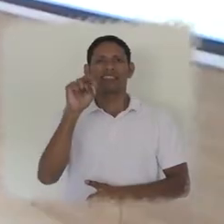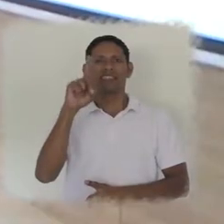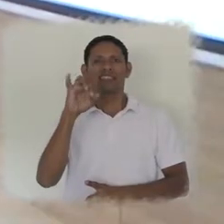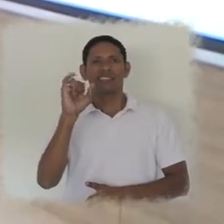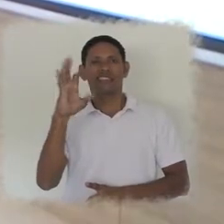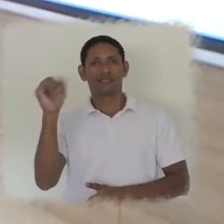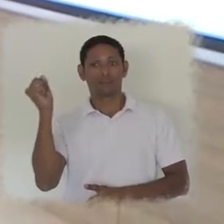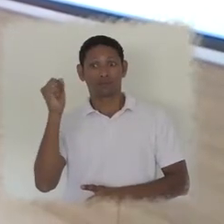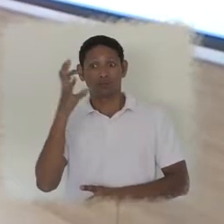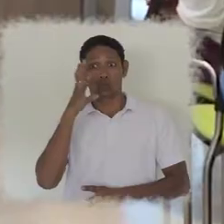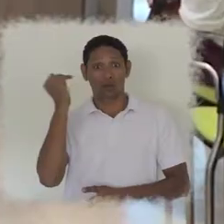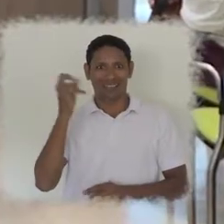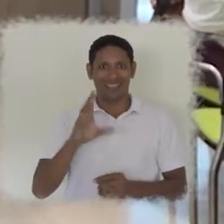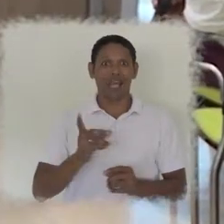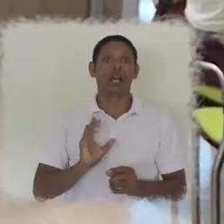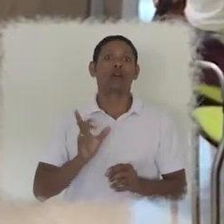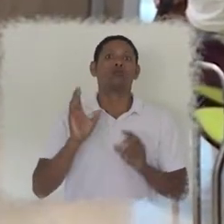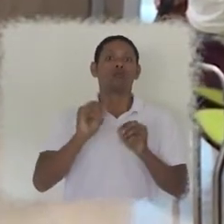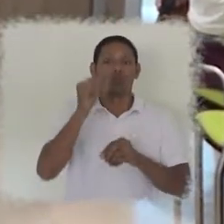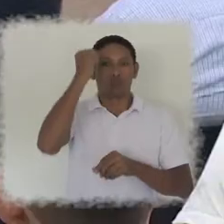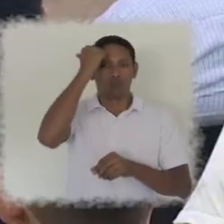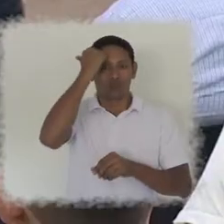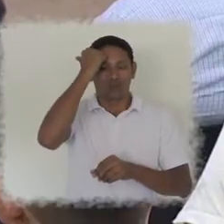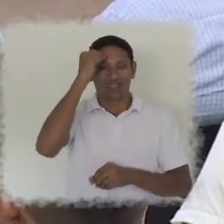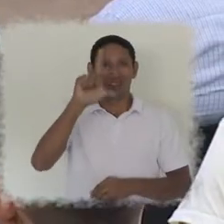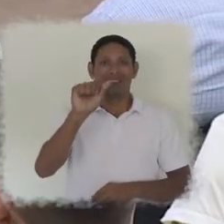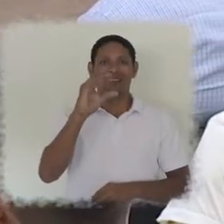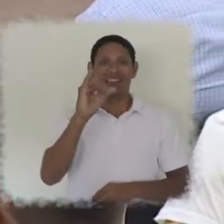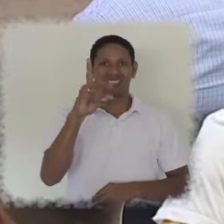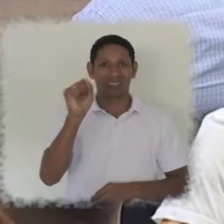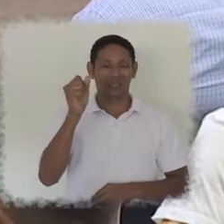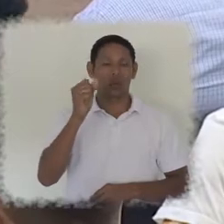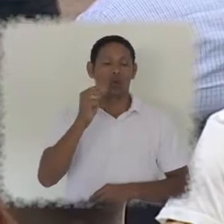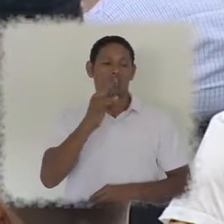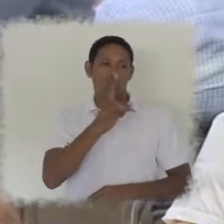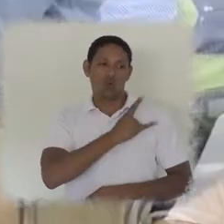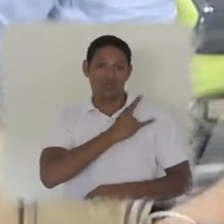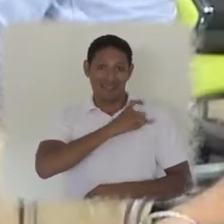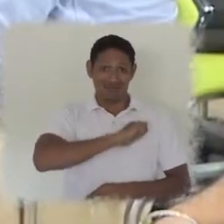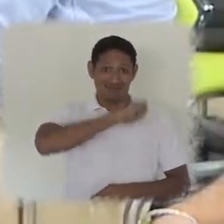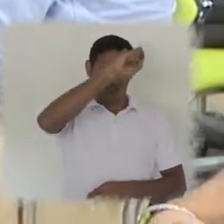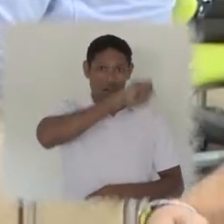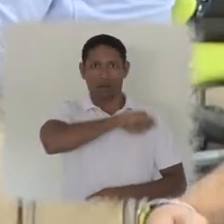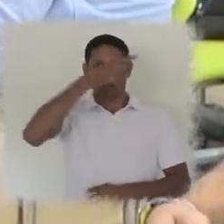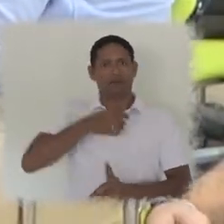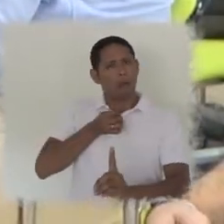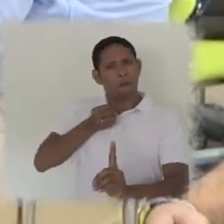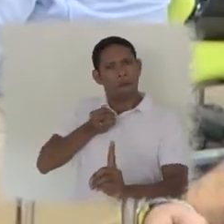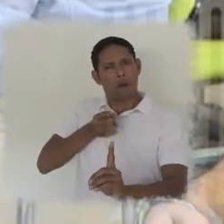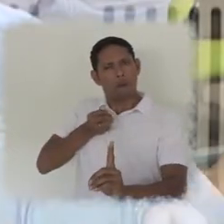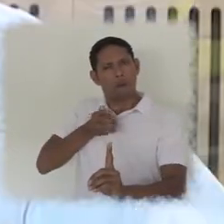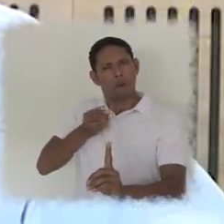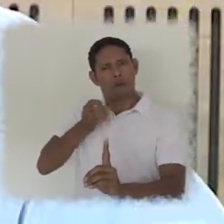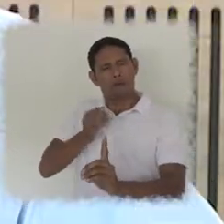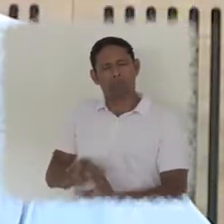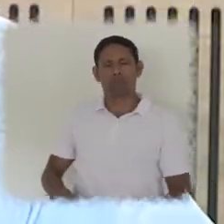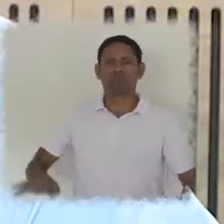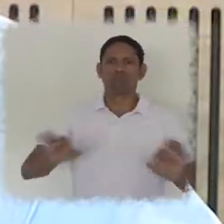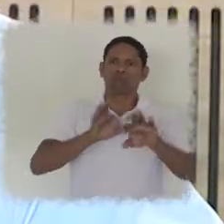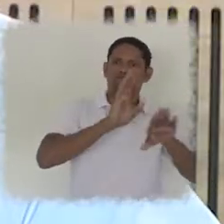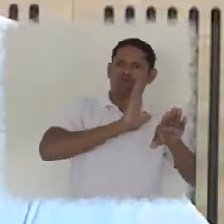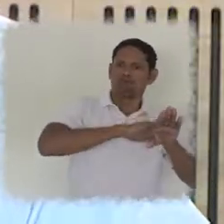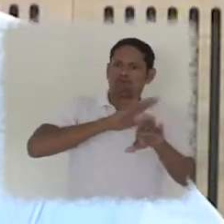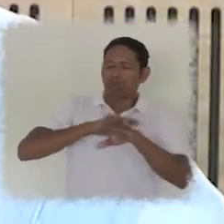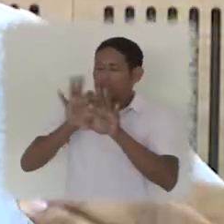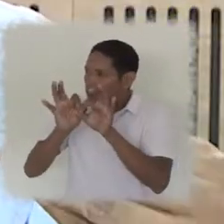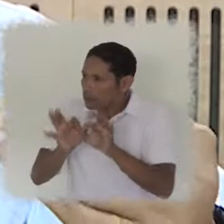Tendencias, a cargo del doctor Lácides Ripo, docente de la Universidad del Norte. En la región es importante